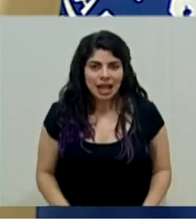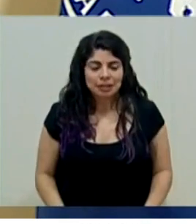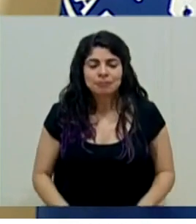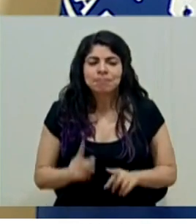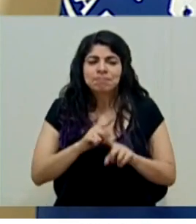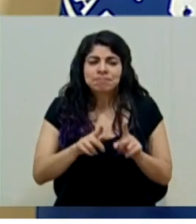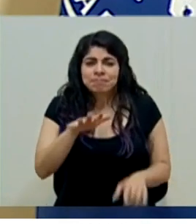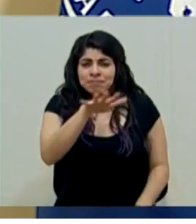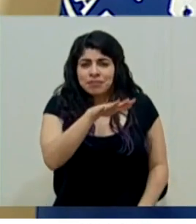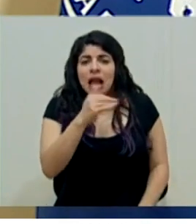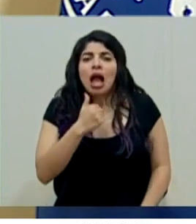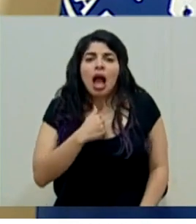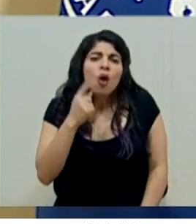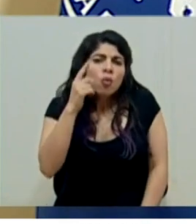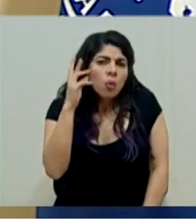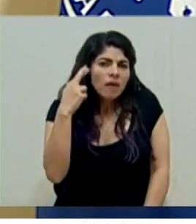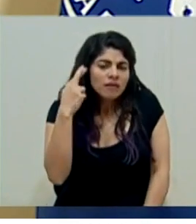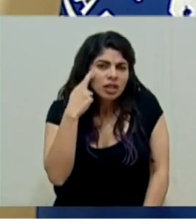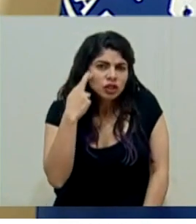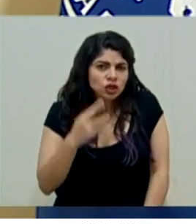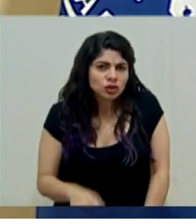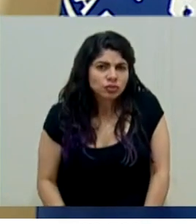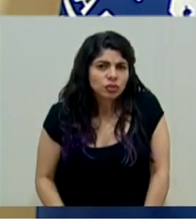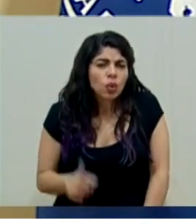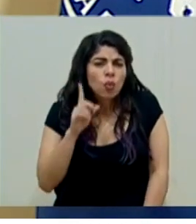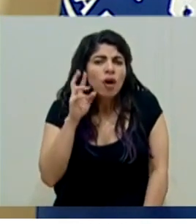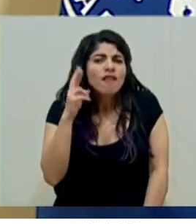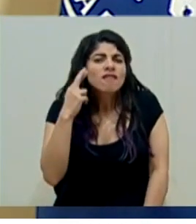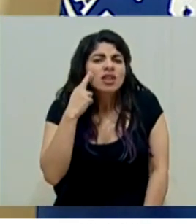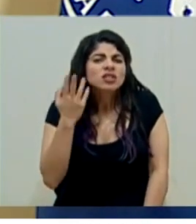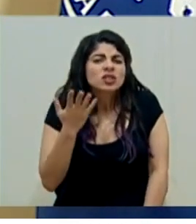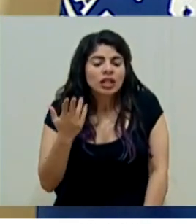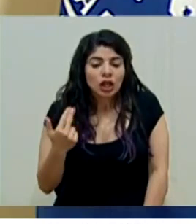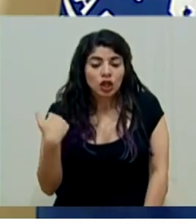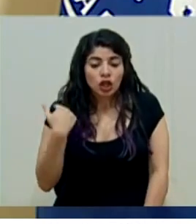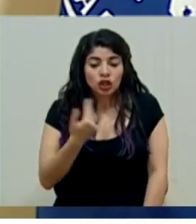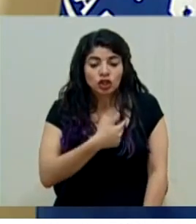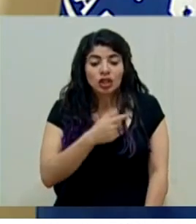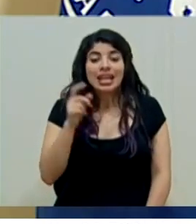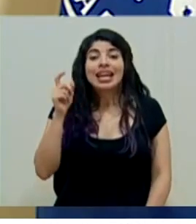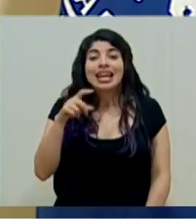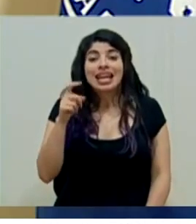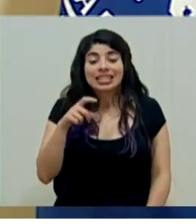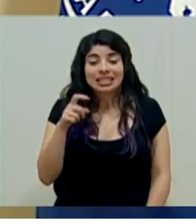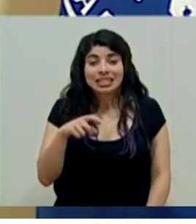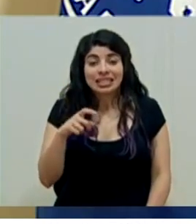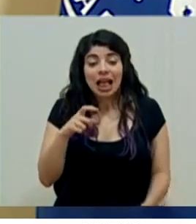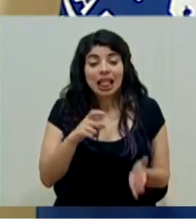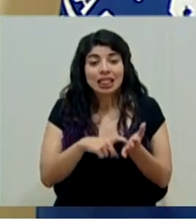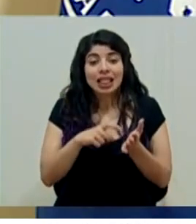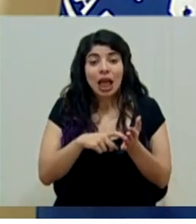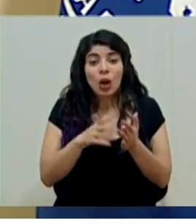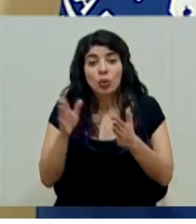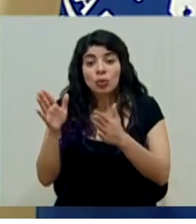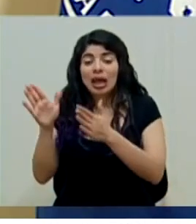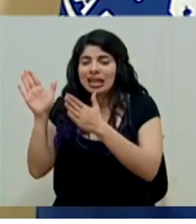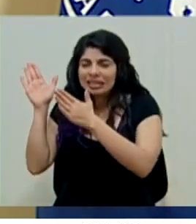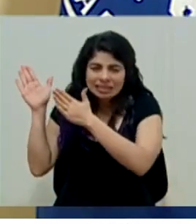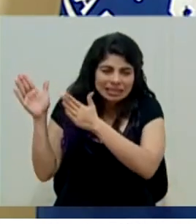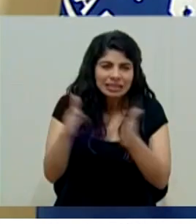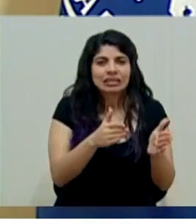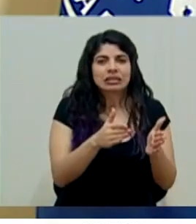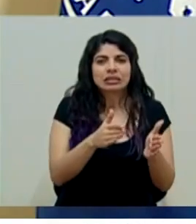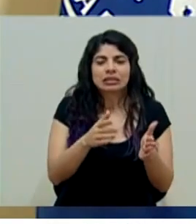Ahora, eso tiene una razón de ser. Tiene una razón de ser que nosotros necesitamos cambiar la trayectoria de la deuda de